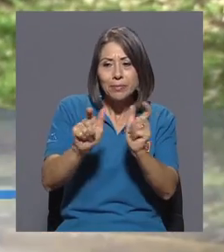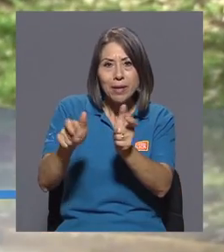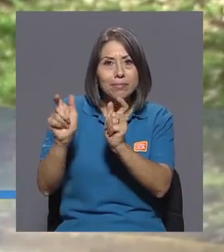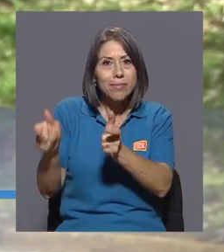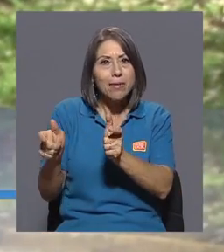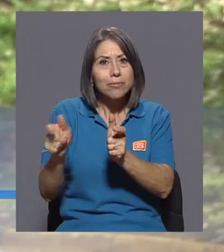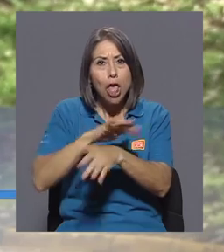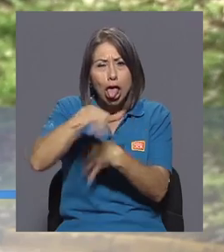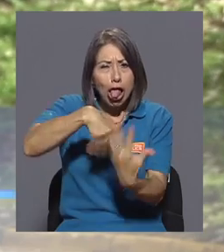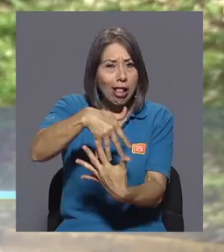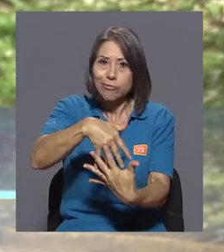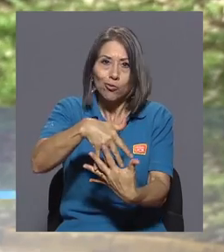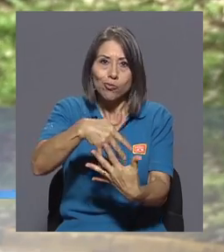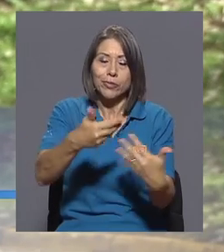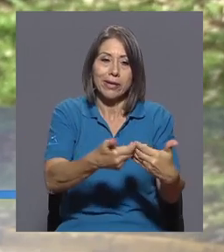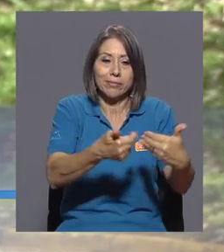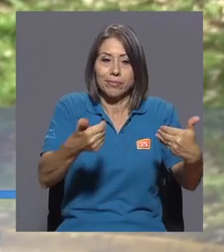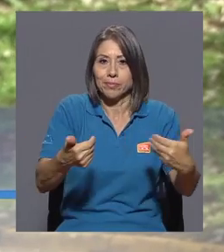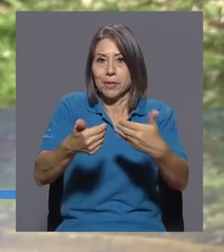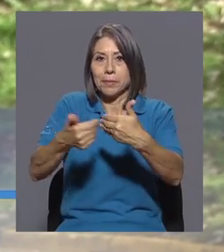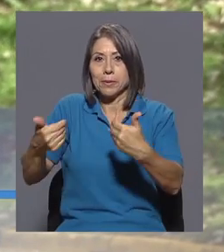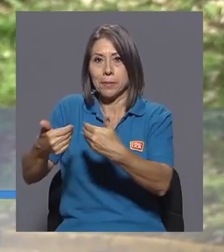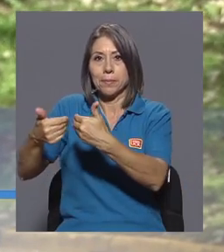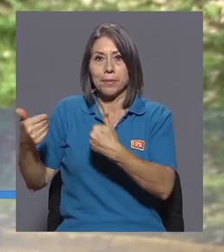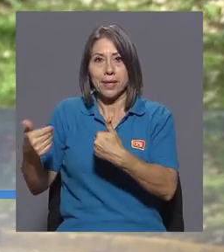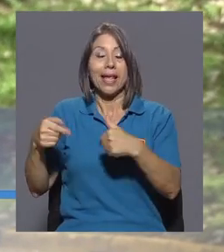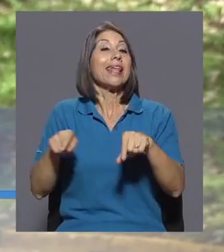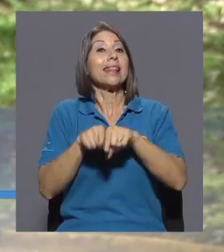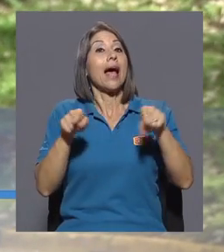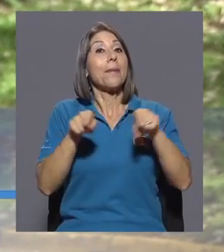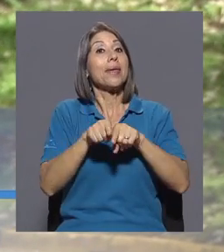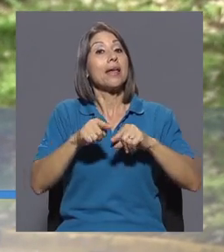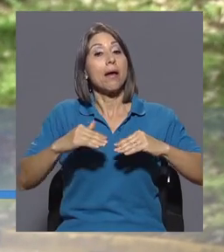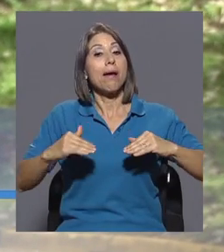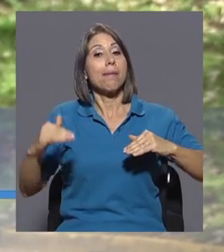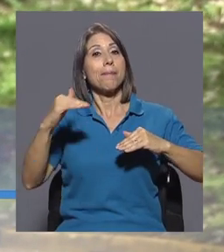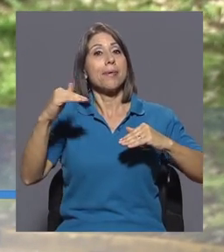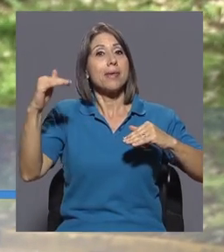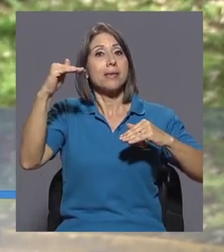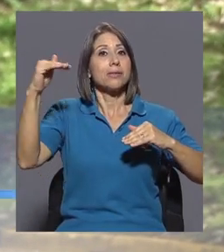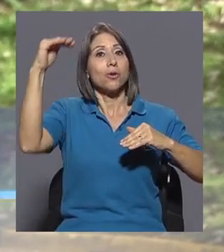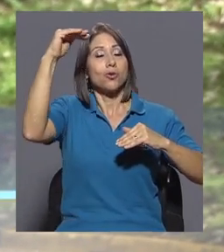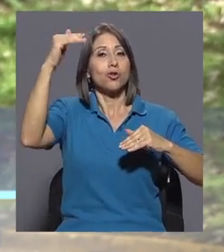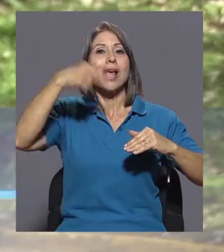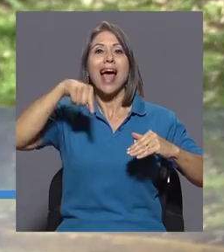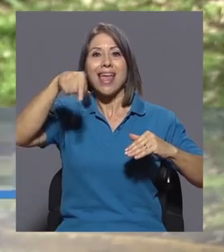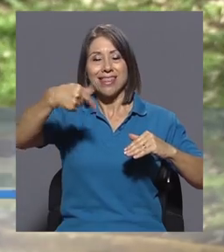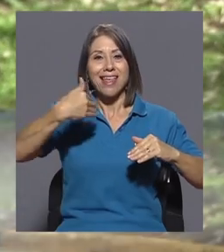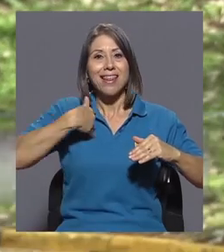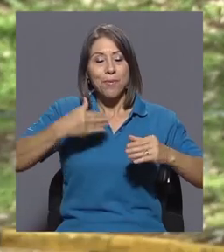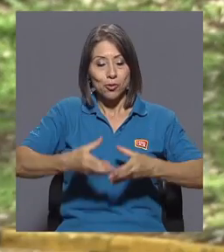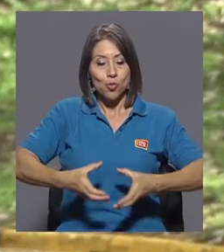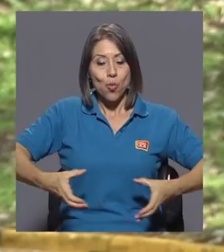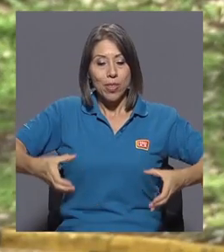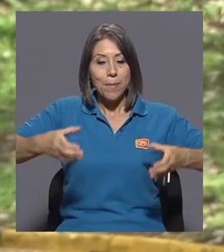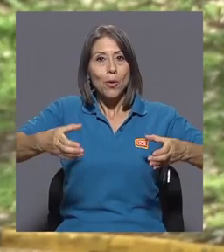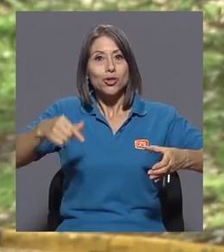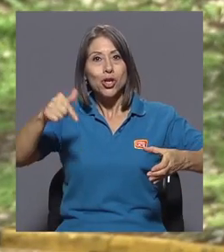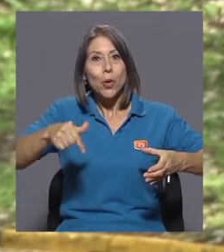además con en cada uno de nuestros pisos nosotros tenemos un depósito de tapas,